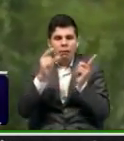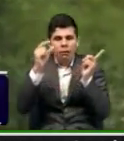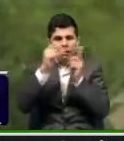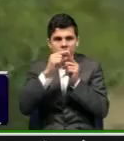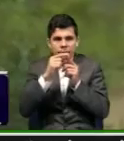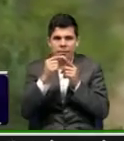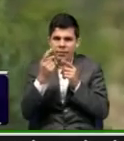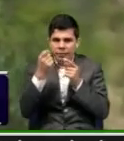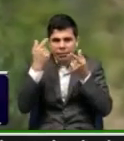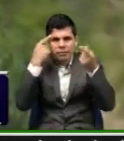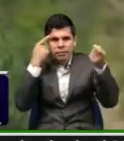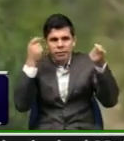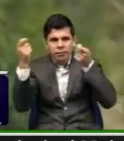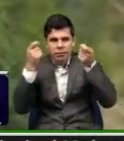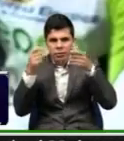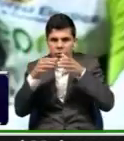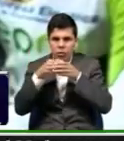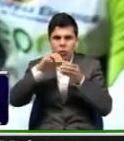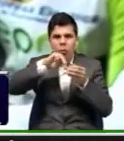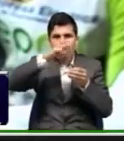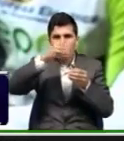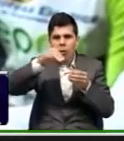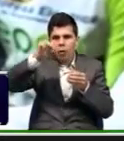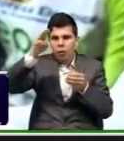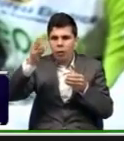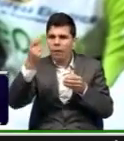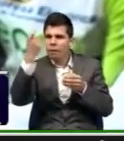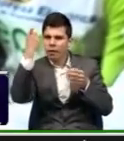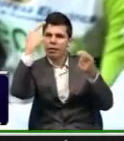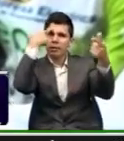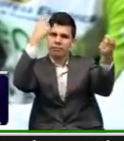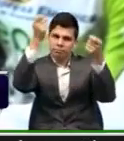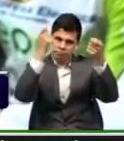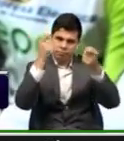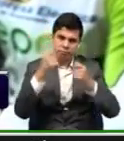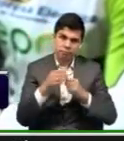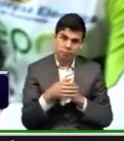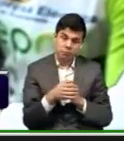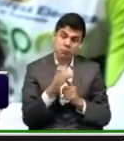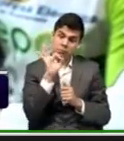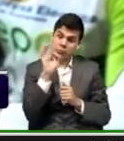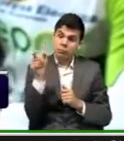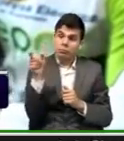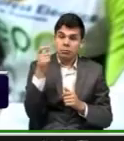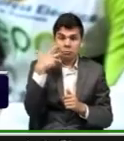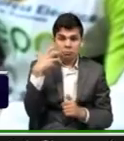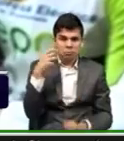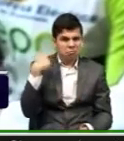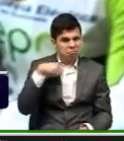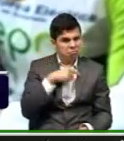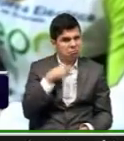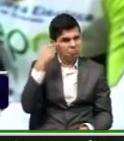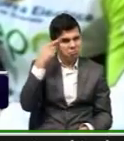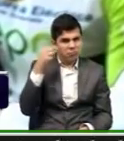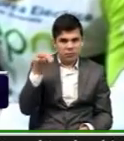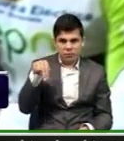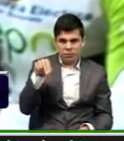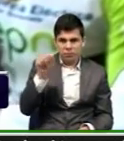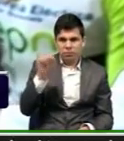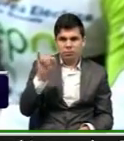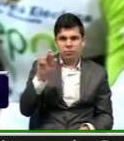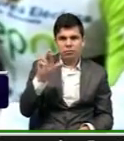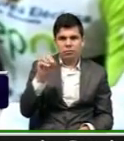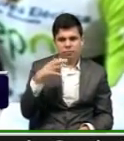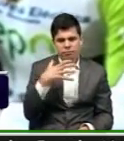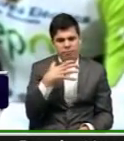de estrategia del Movistar Team. Y lo de Nairo, pues magnífico, se esperaba que ganara el Tour, pero vimos muchas cosas